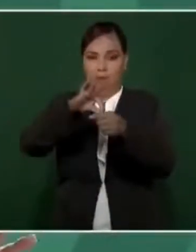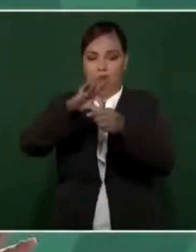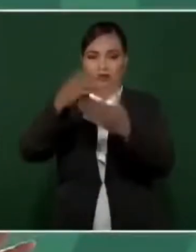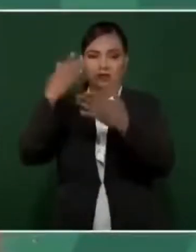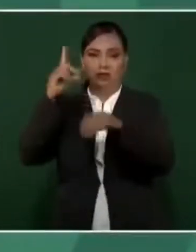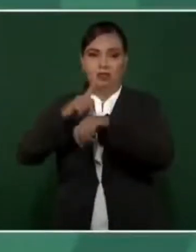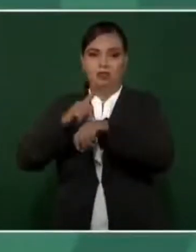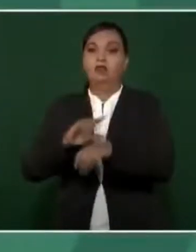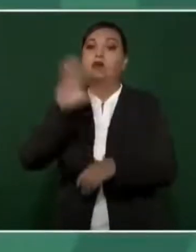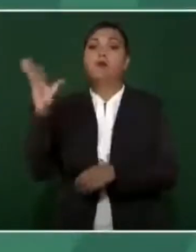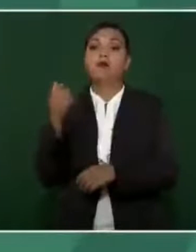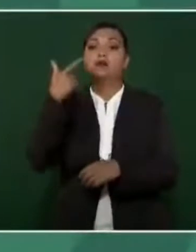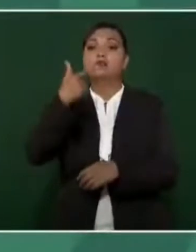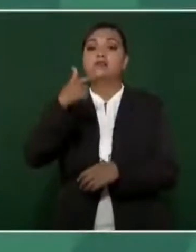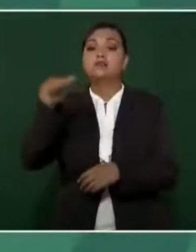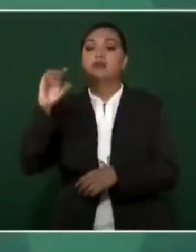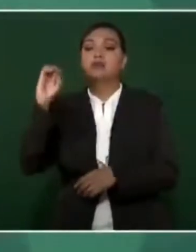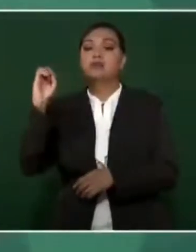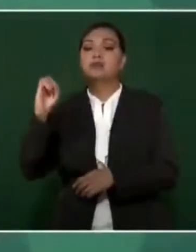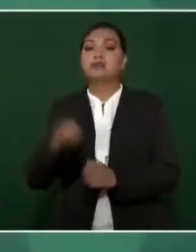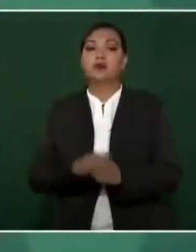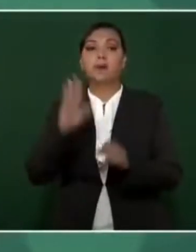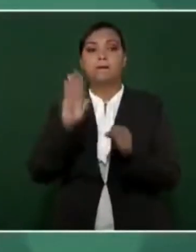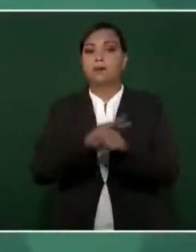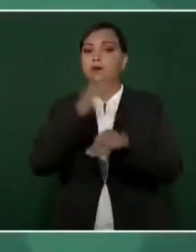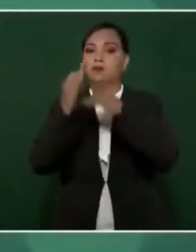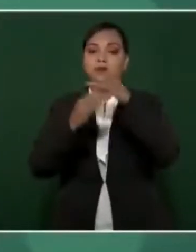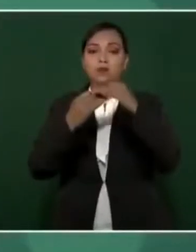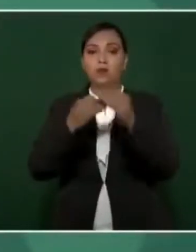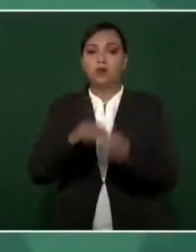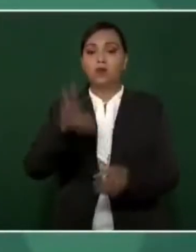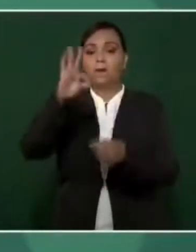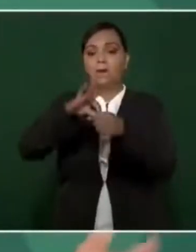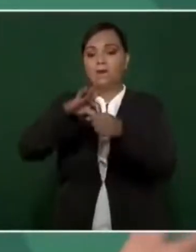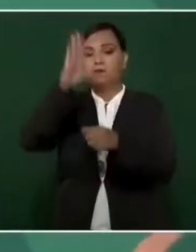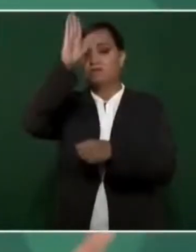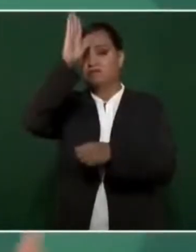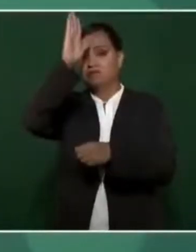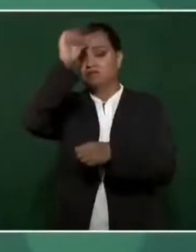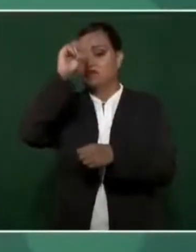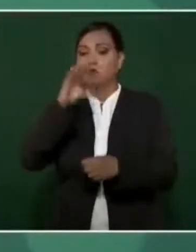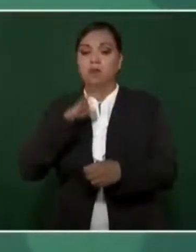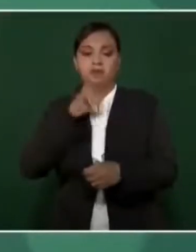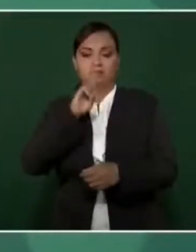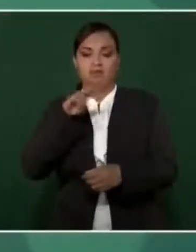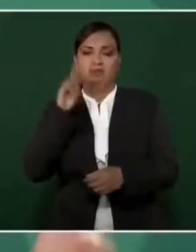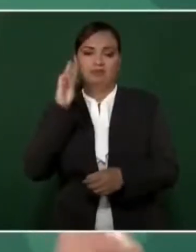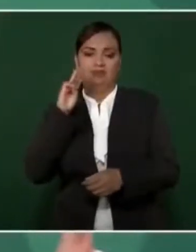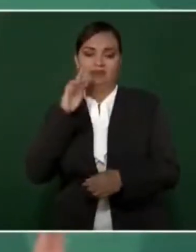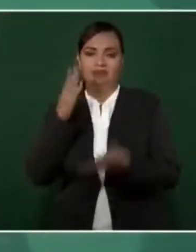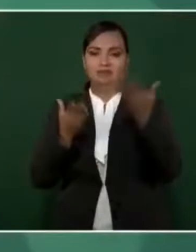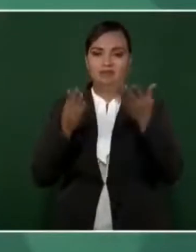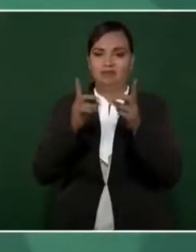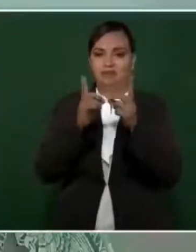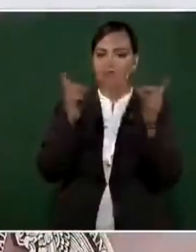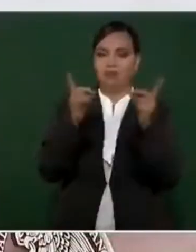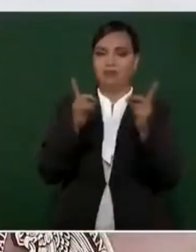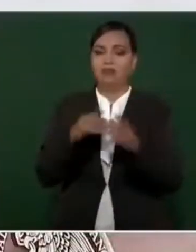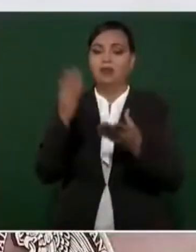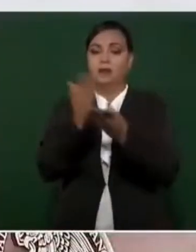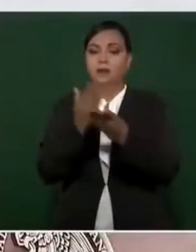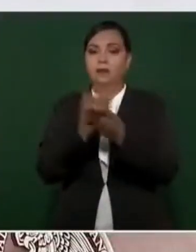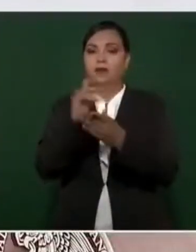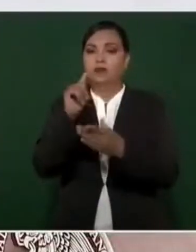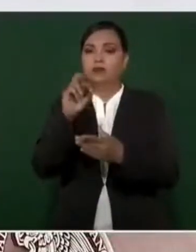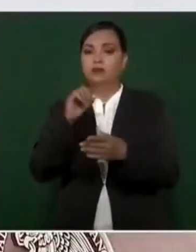7-0. Fue por unanimidad, viendo que no había ninguna situación de consistencia en el expediente electoral de lo que había sucedido